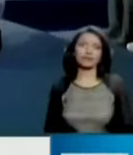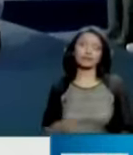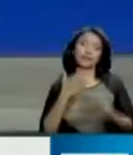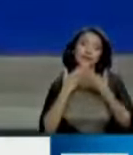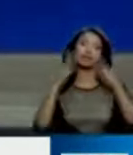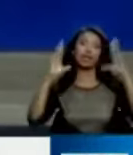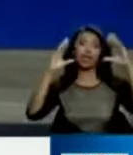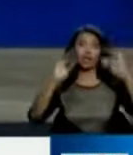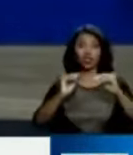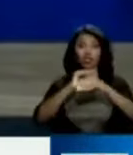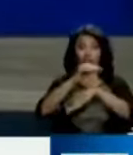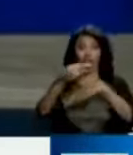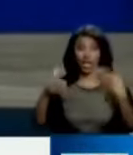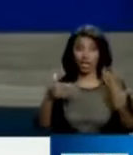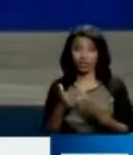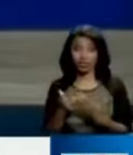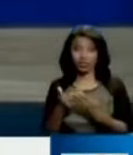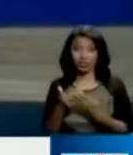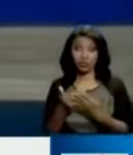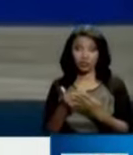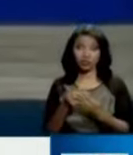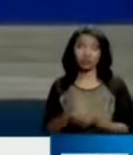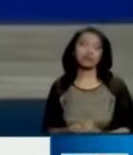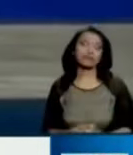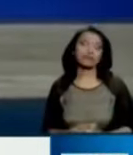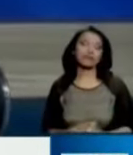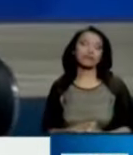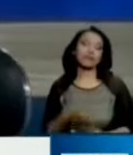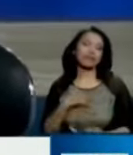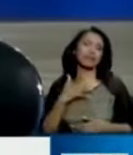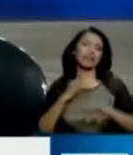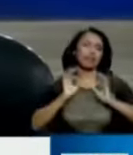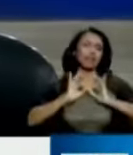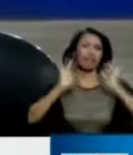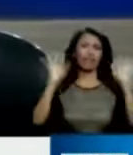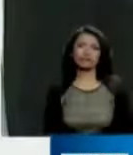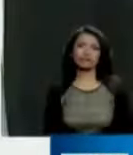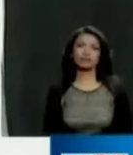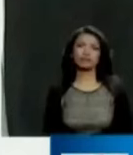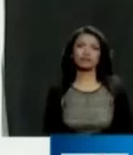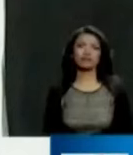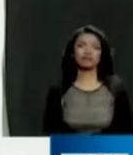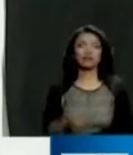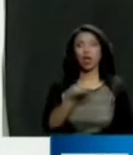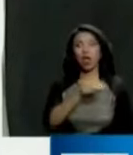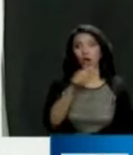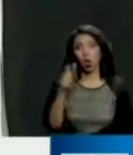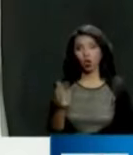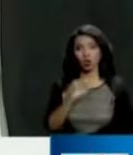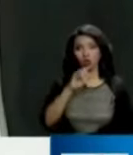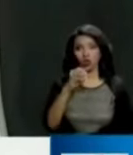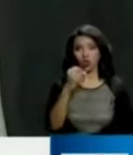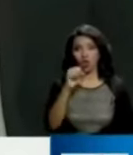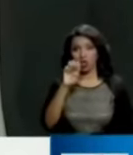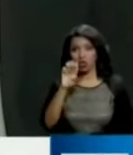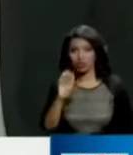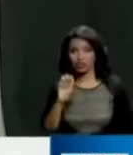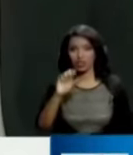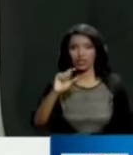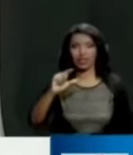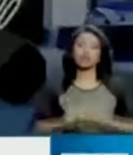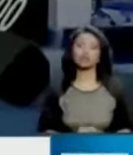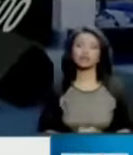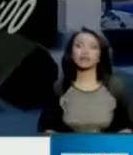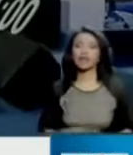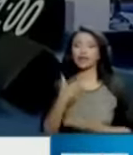esta ilegalidad que existe concita de igual forma al debate constitucional si puede o, ser, o